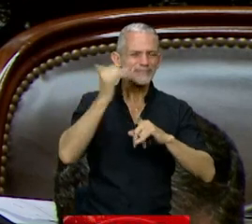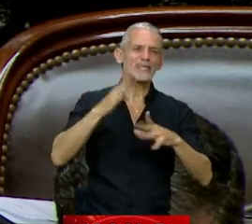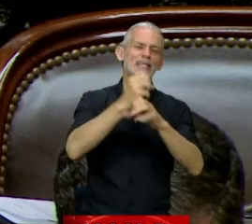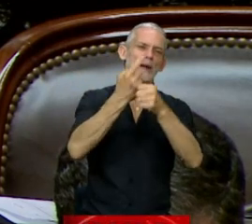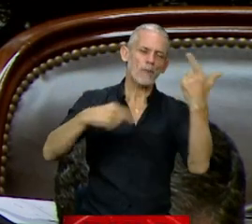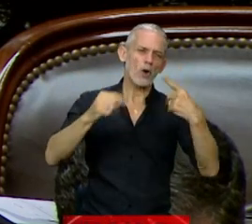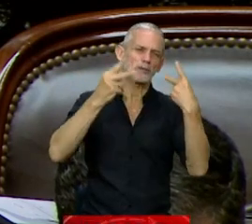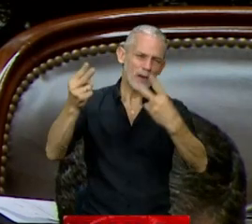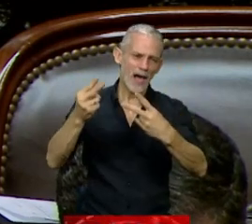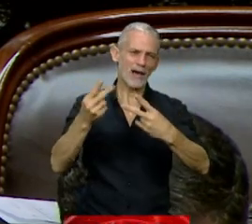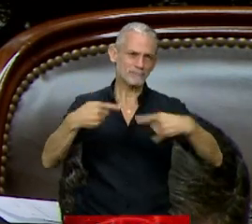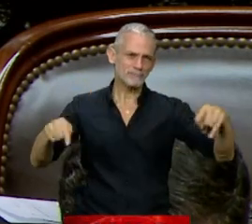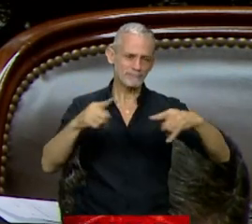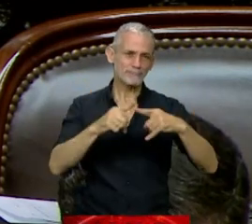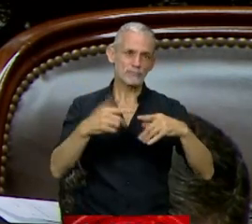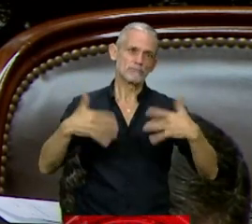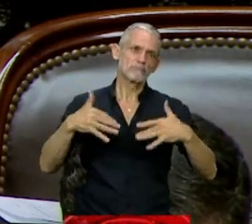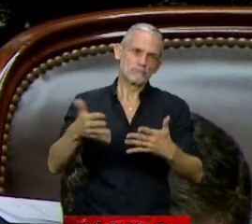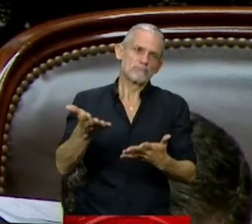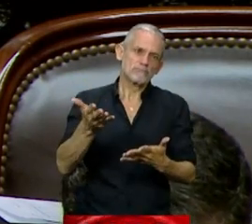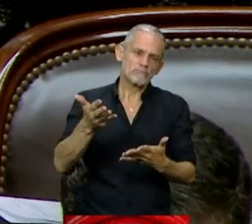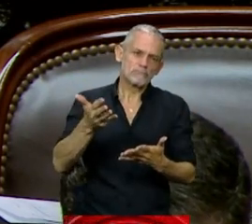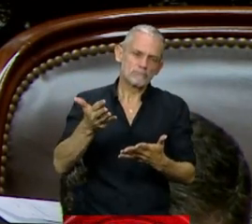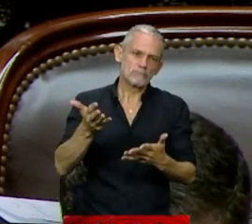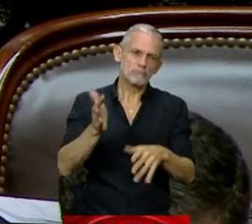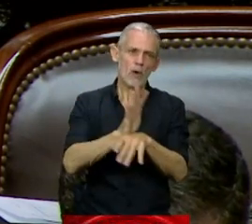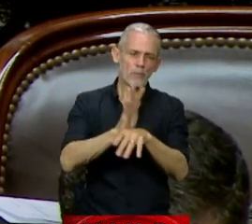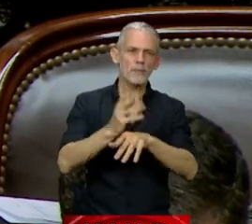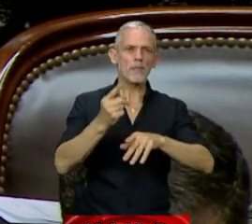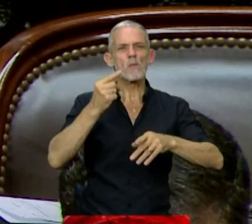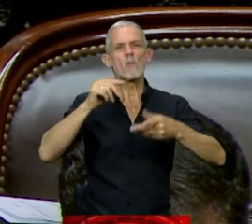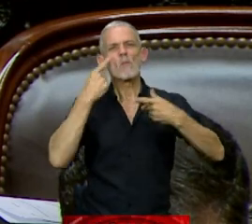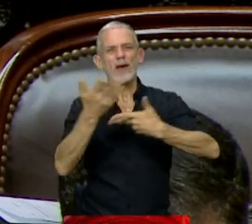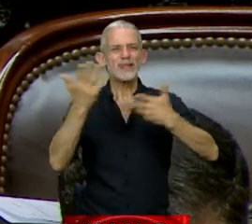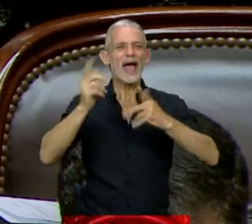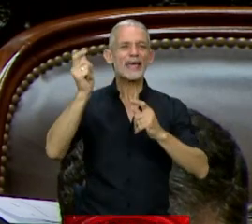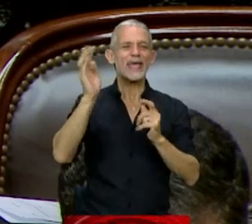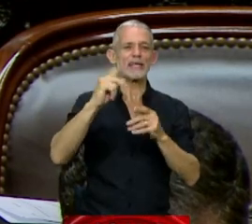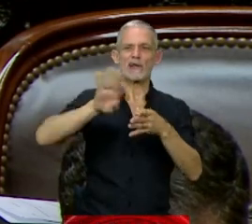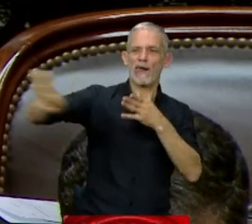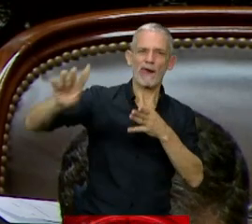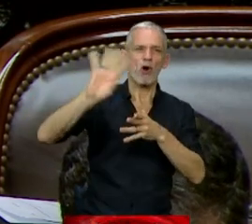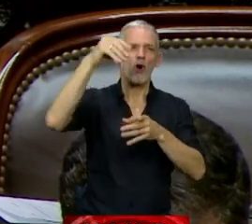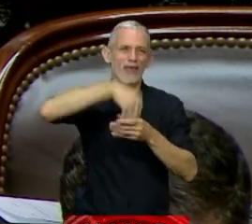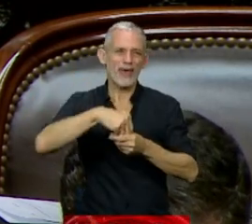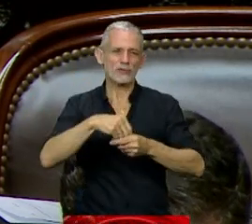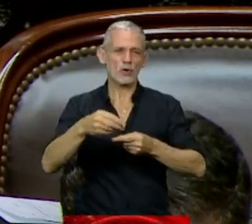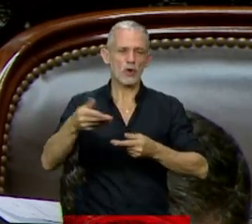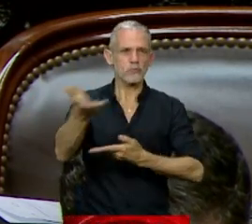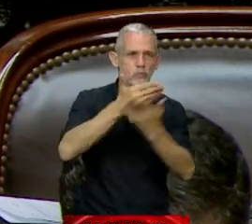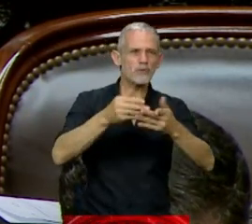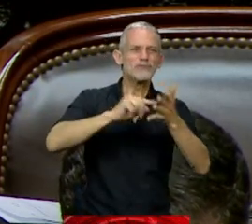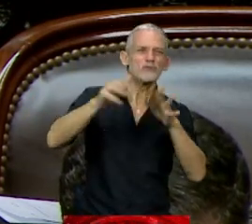la movilidad, son grandes árbitros, definen quiénes quedan adentro o afuera de nuestros